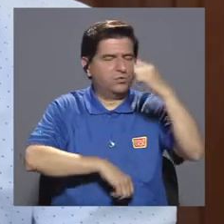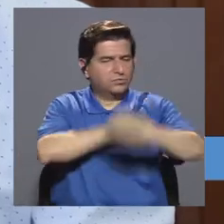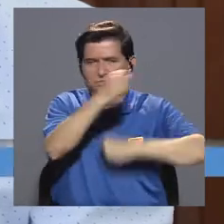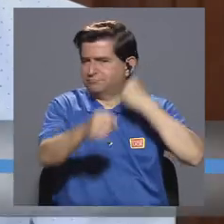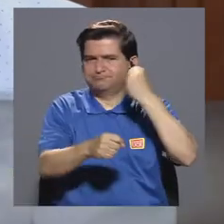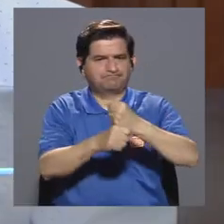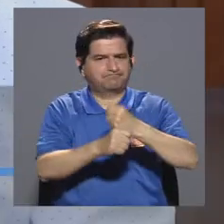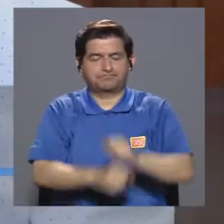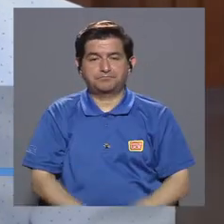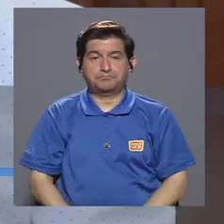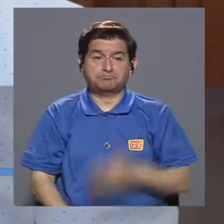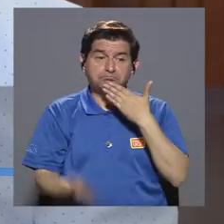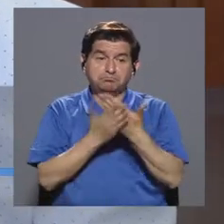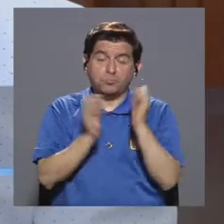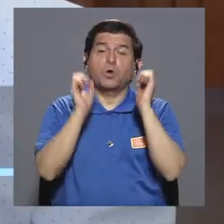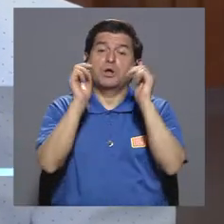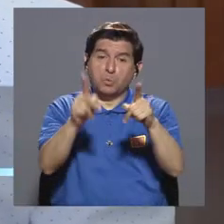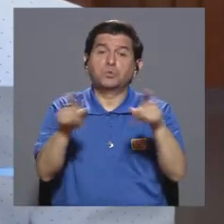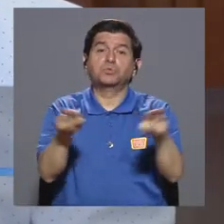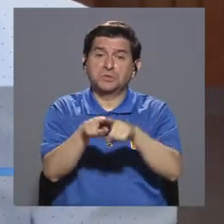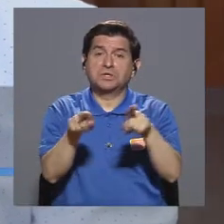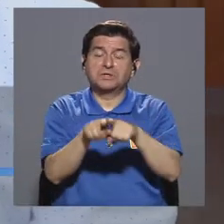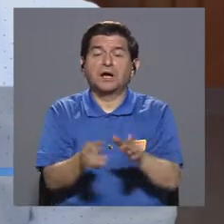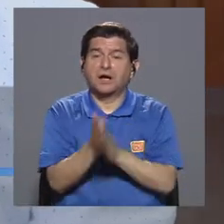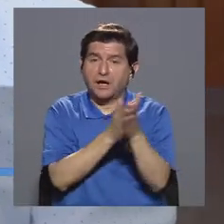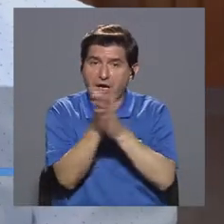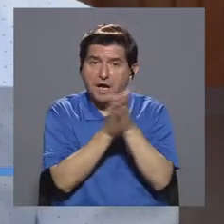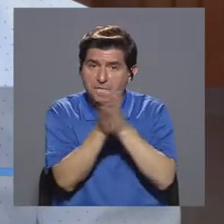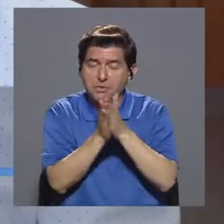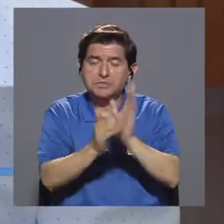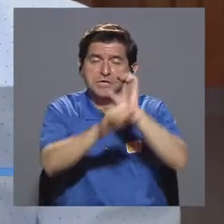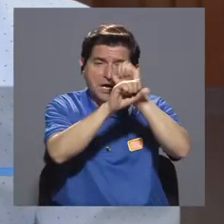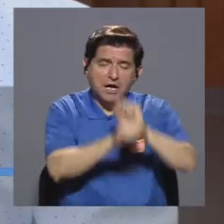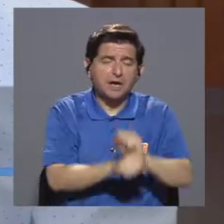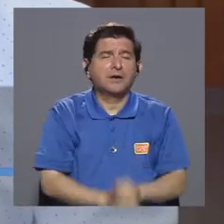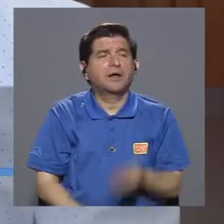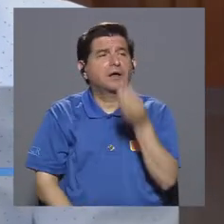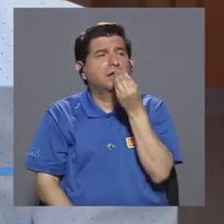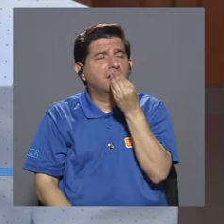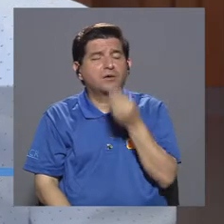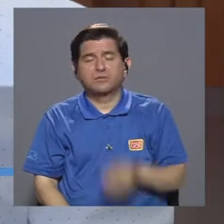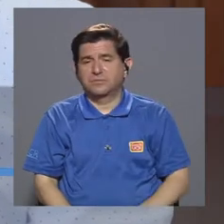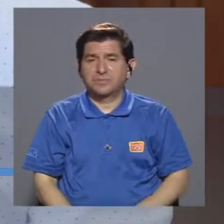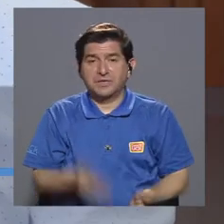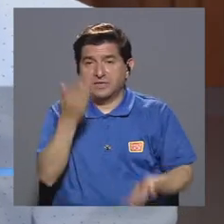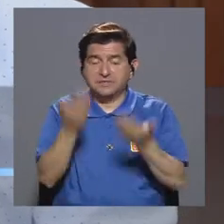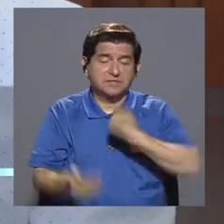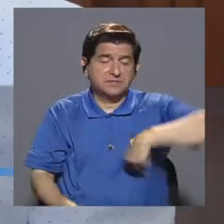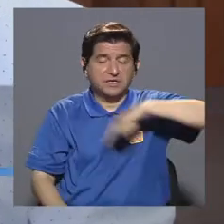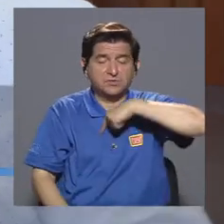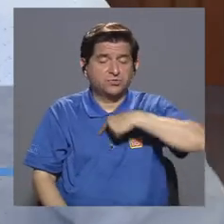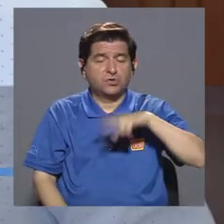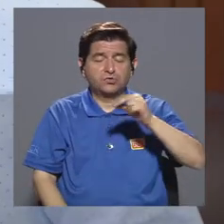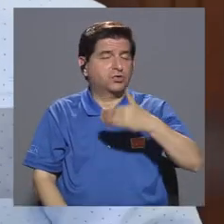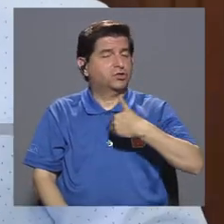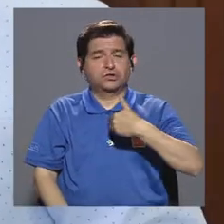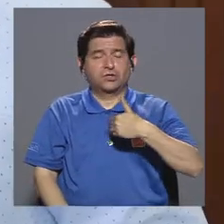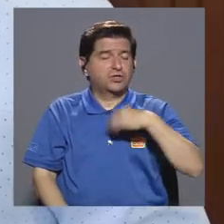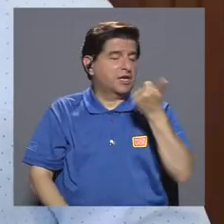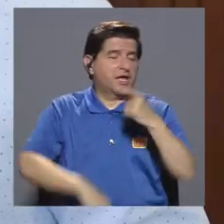otro momento del año, ¿verdad? Entonces también es una muy buena oportunidad para aprovechar de tradiciones y degustar de diferentes alimentos que efectivamente no vamos a